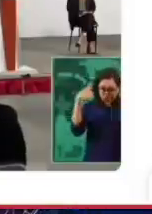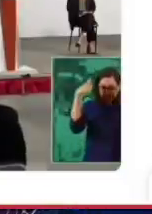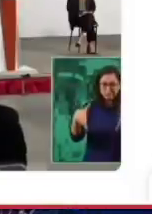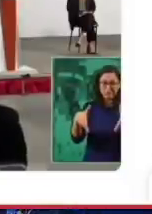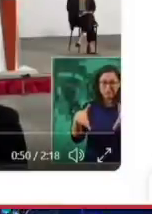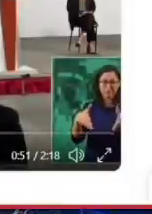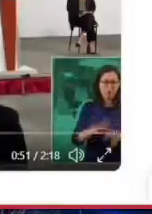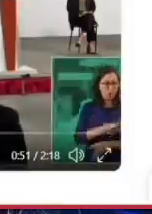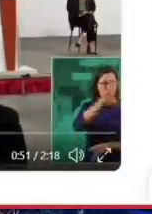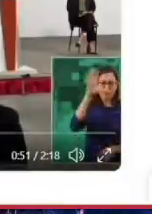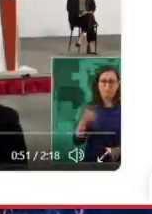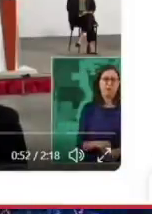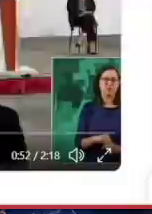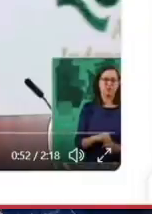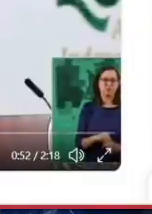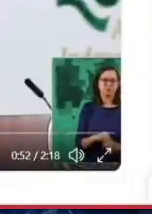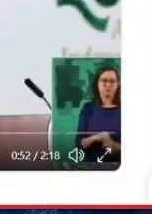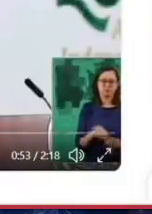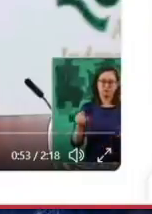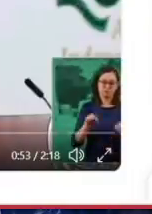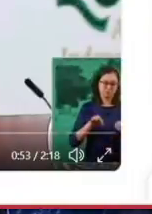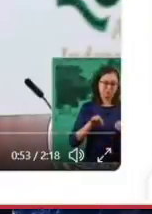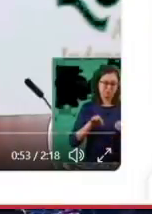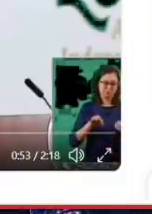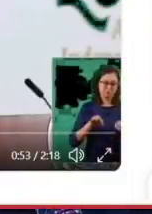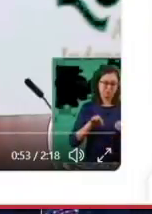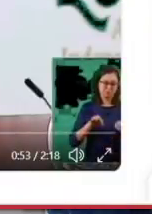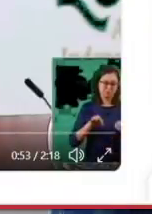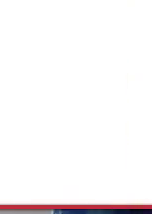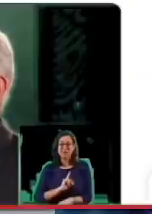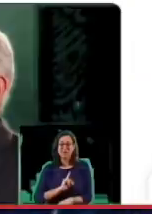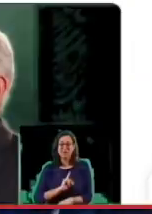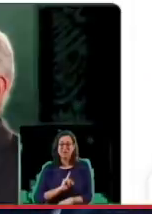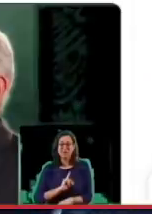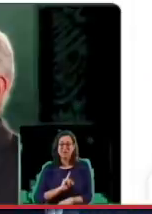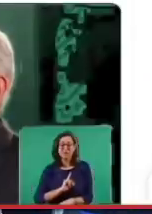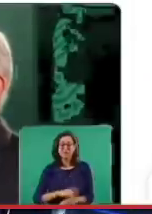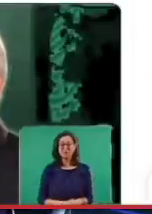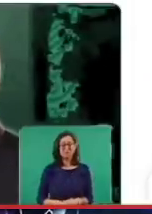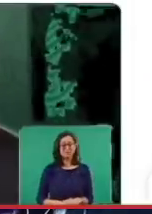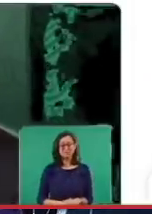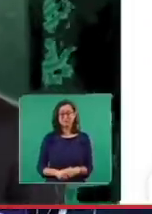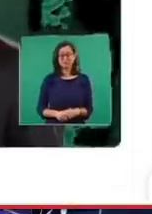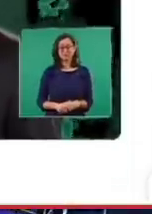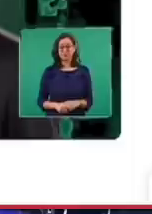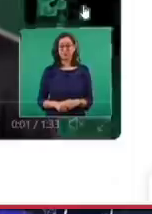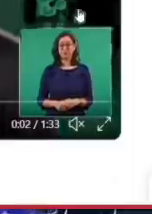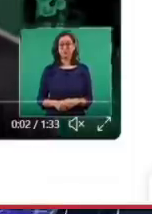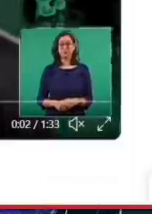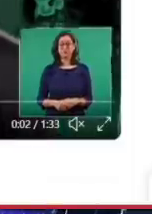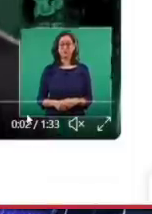por completo a la causa. Y en esta otra es cuando dice que, pues, el Loret debe